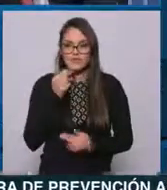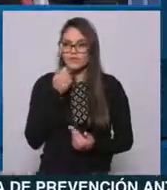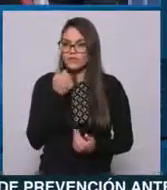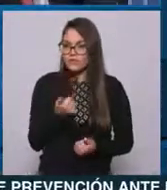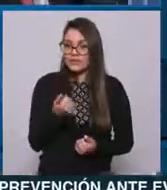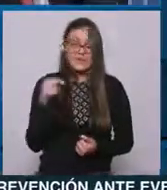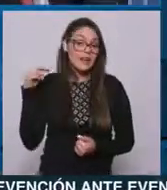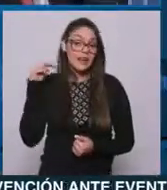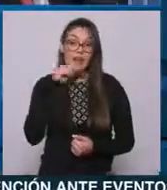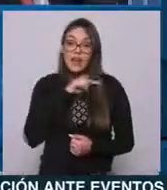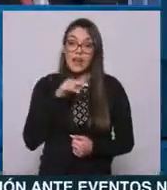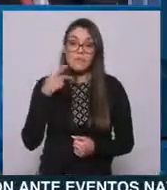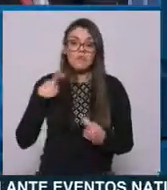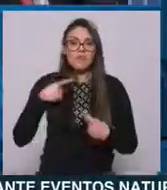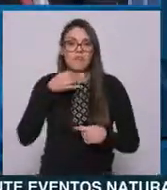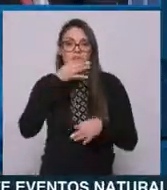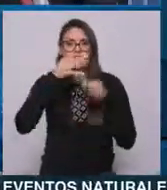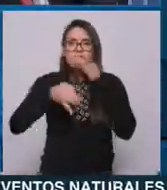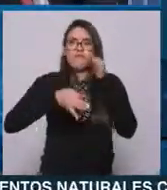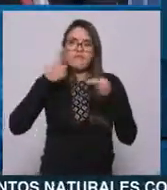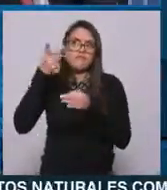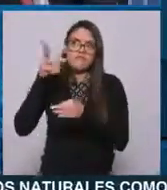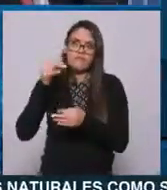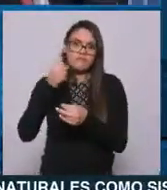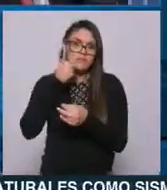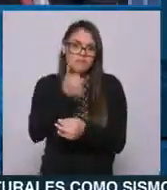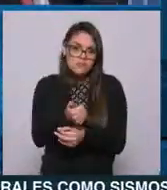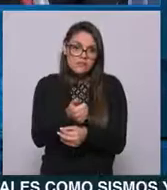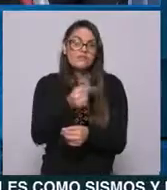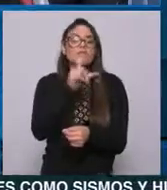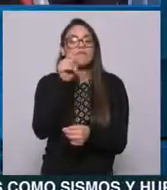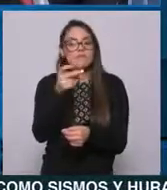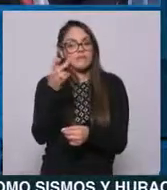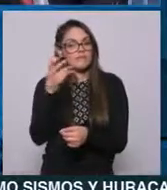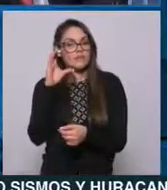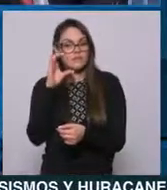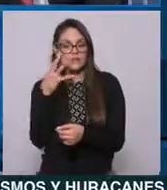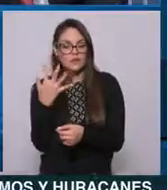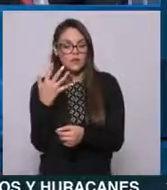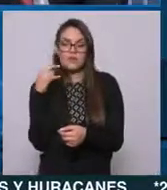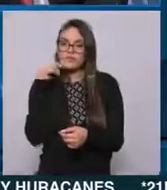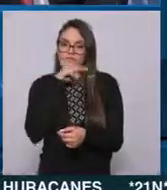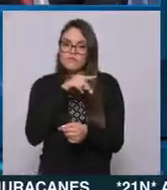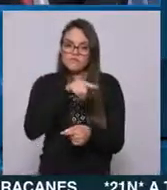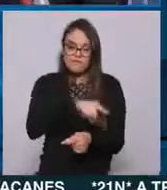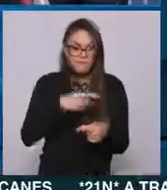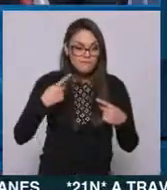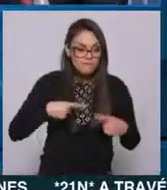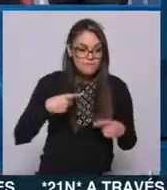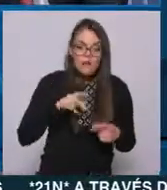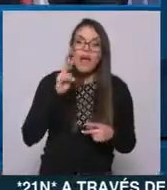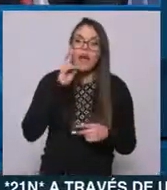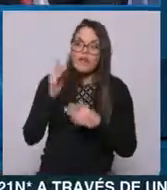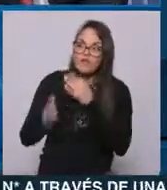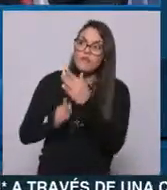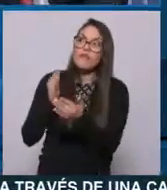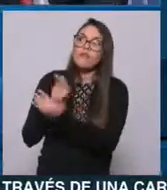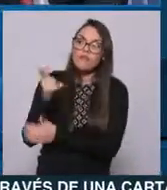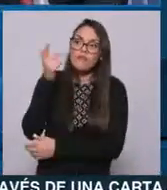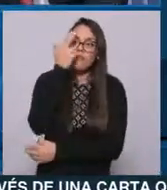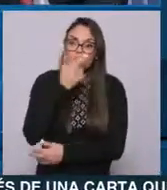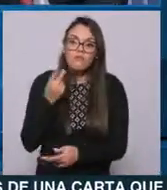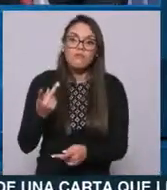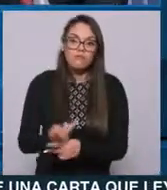se empezaron a reportar y que también C5 inmediatamente, mandó sus brigadas a ver, sobre todo porque